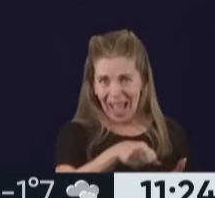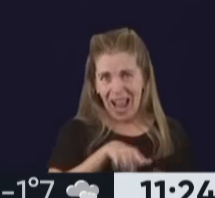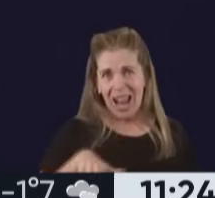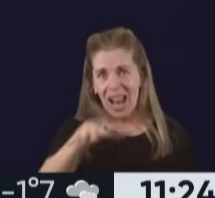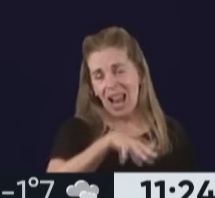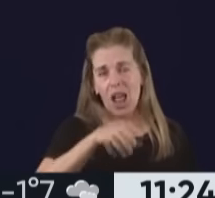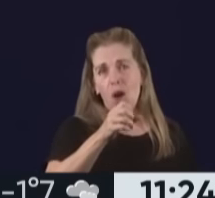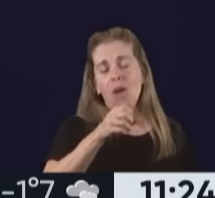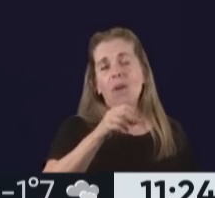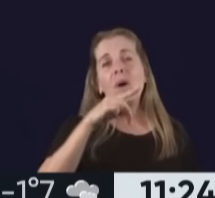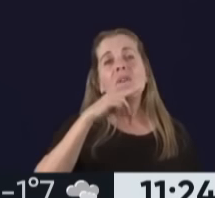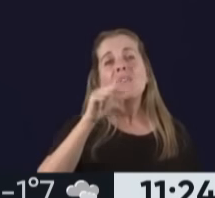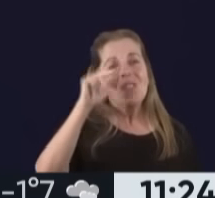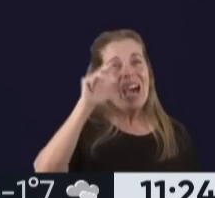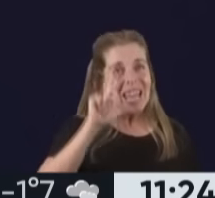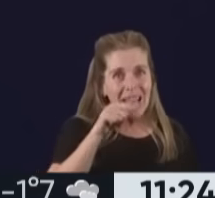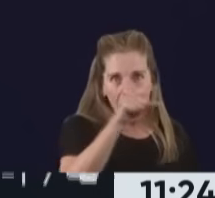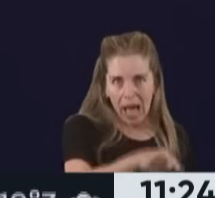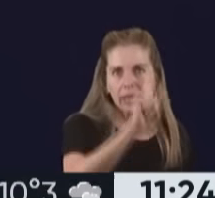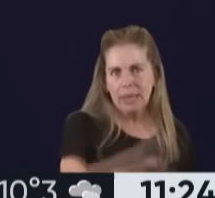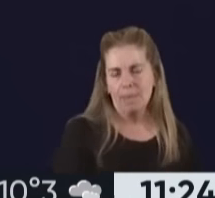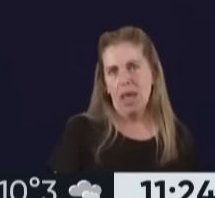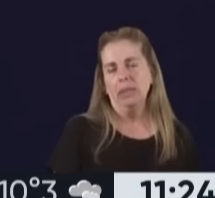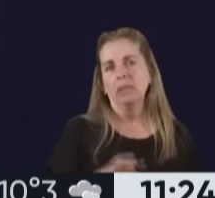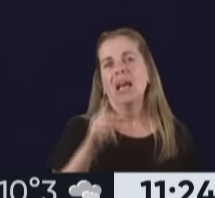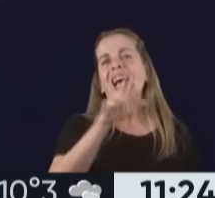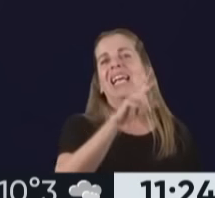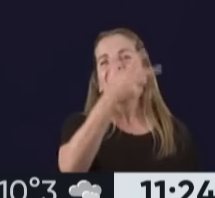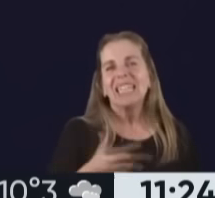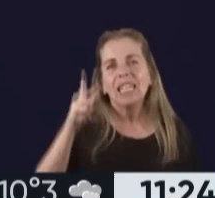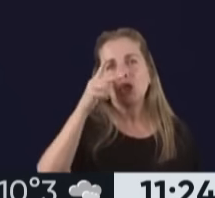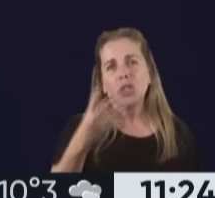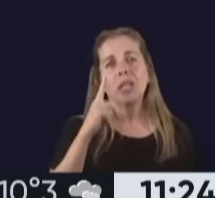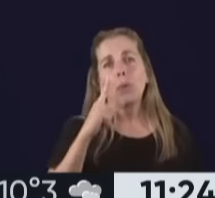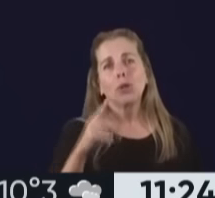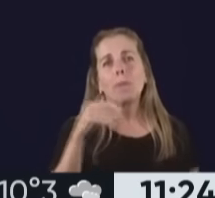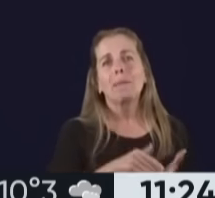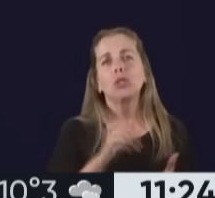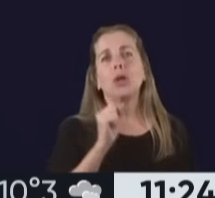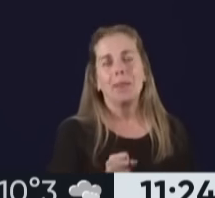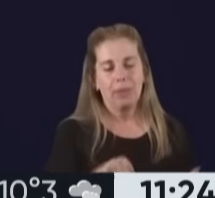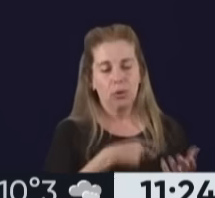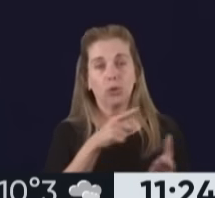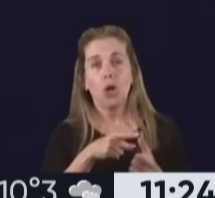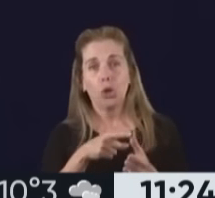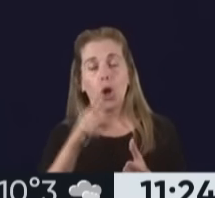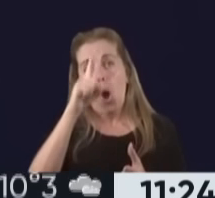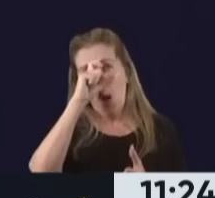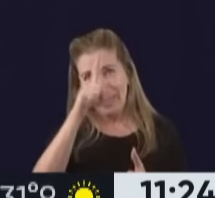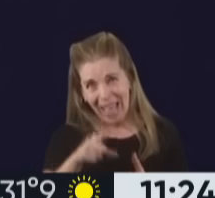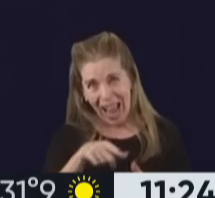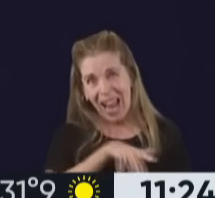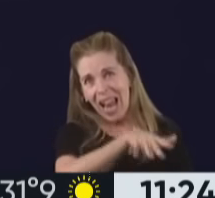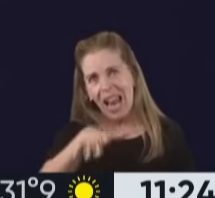Varela, con una deuda de 328.432 millones de pesos. y el Hospital Bicentenario en Esteban